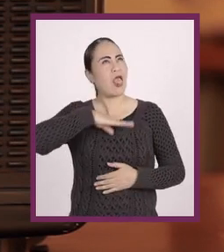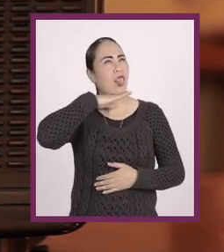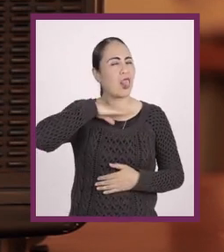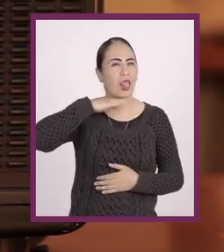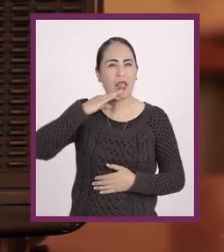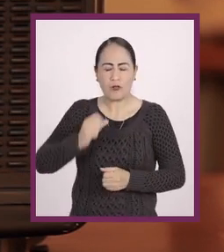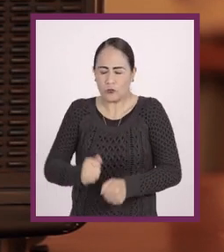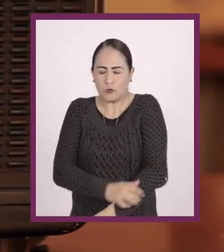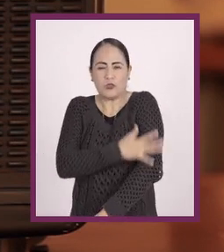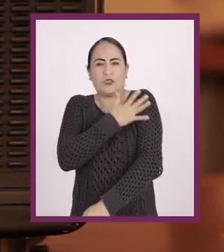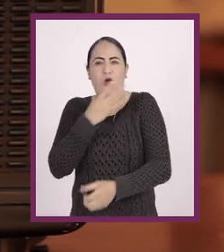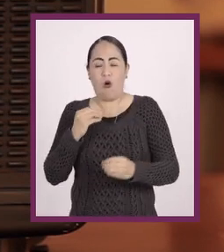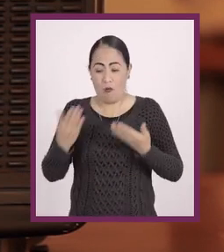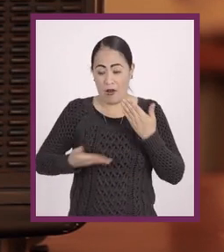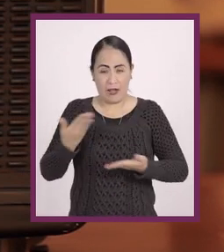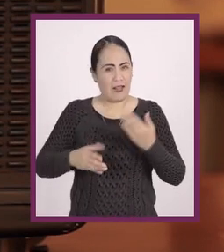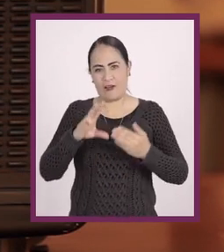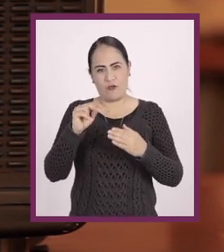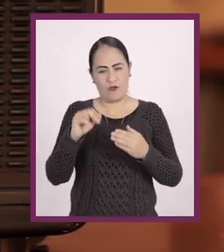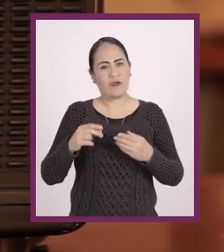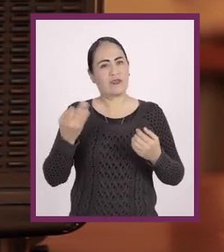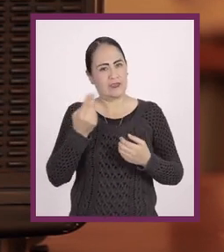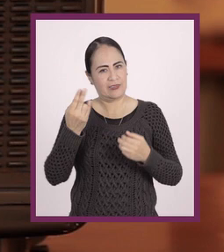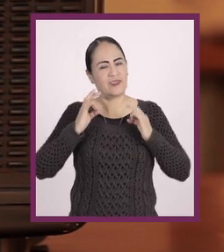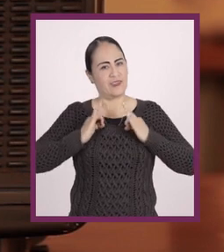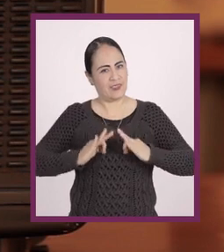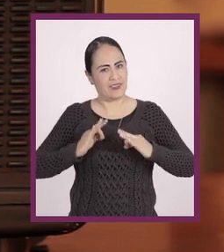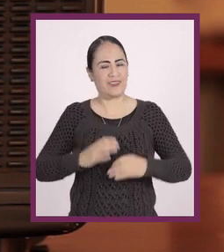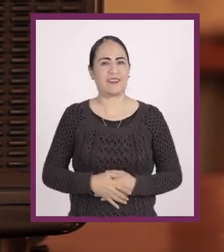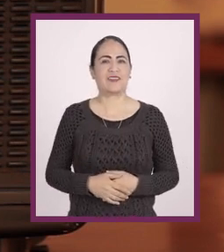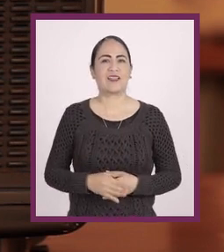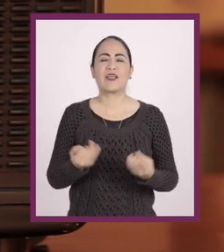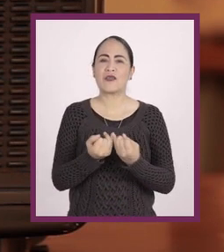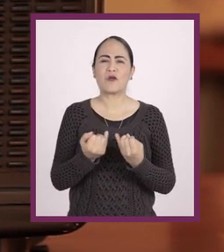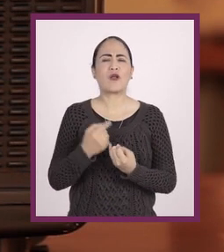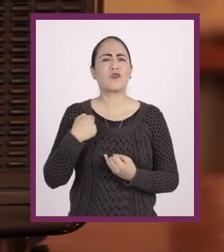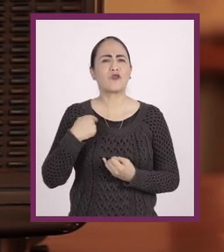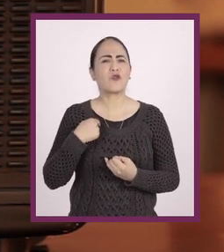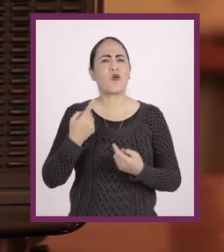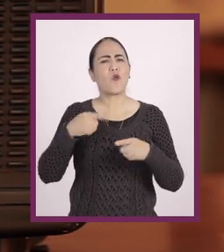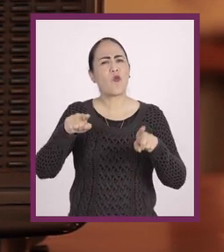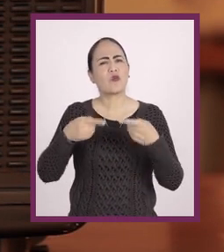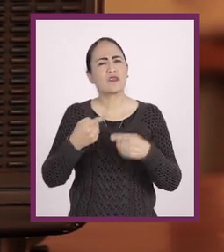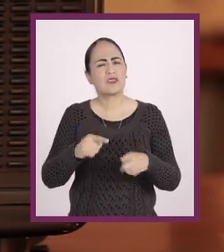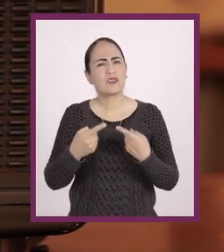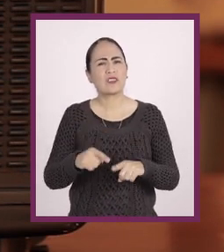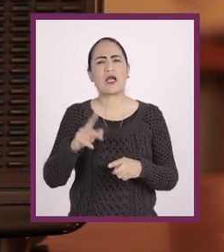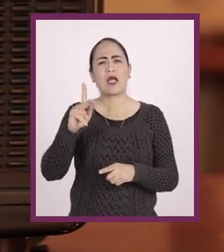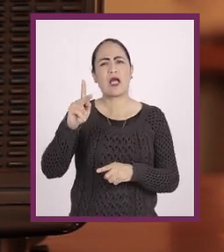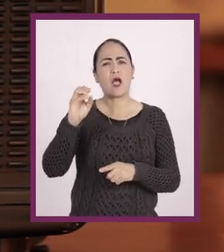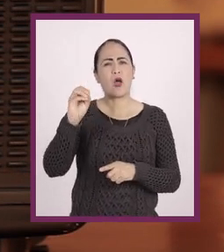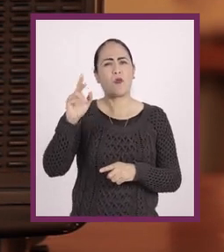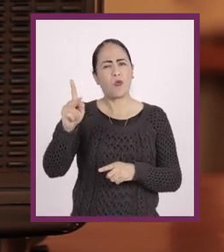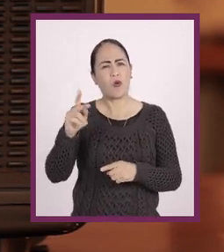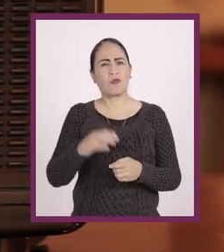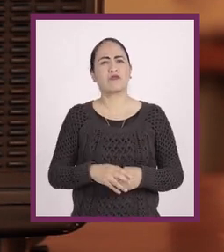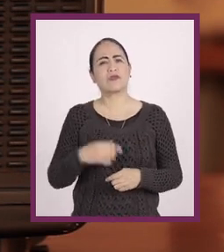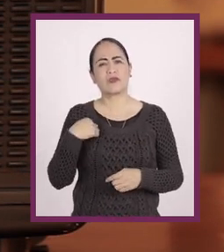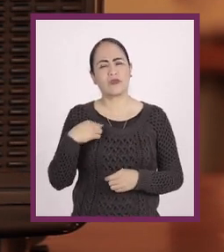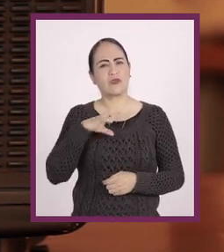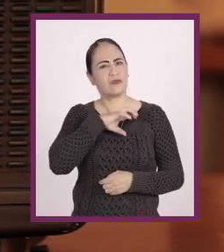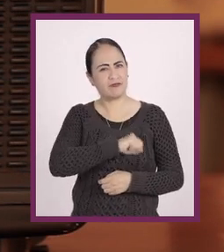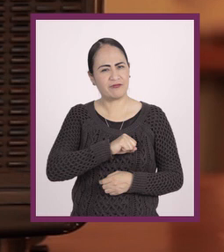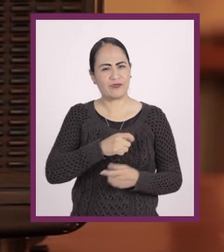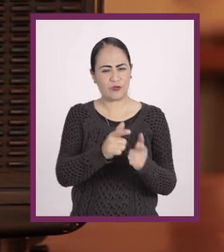la música sea tranquila para evitar distraernos emocionarnos o incluso ponernos a bailar el tipo de música que mayormente escucho es